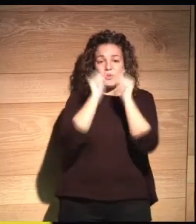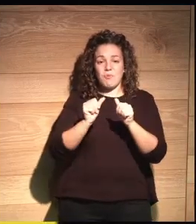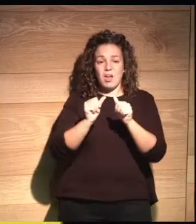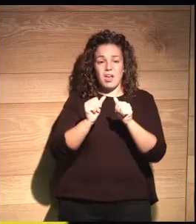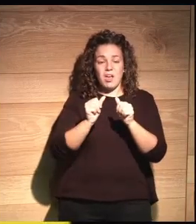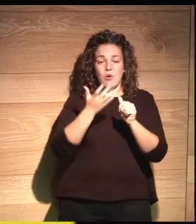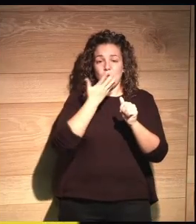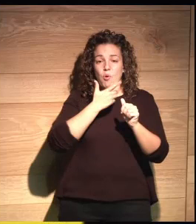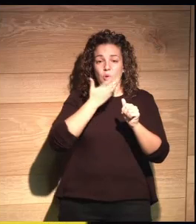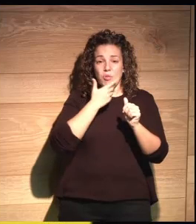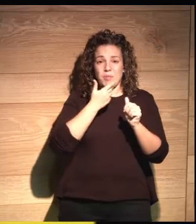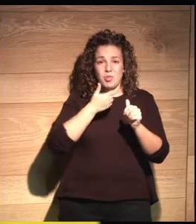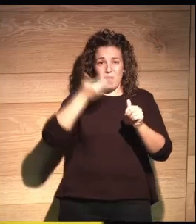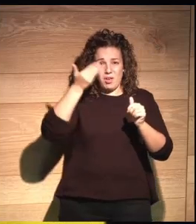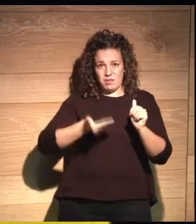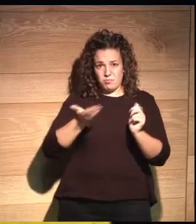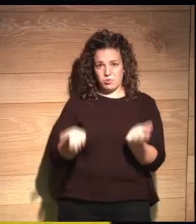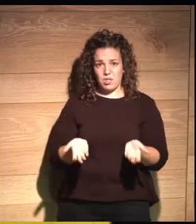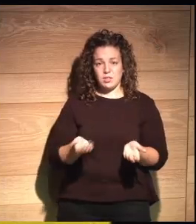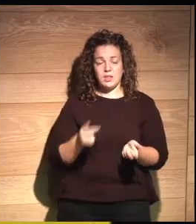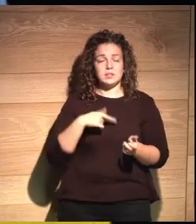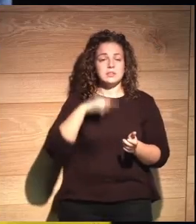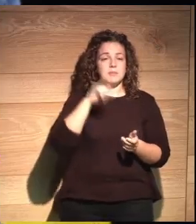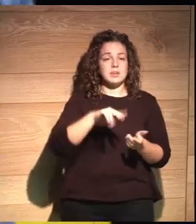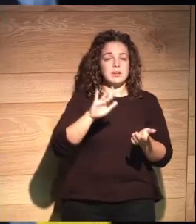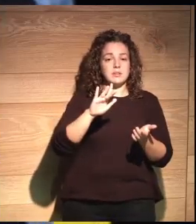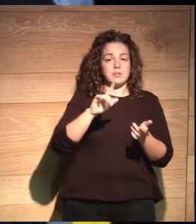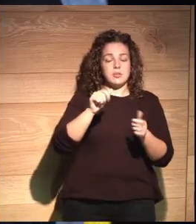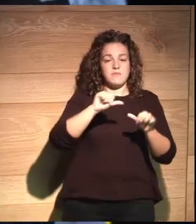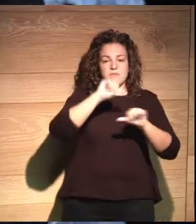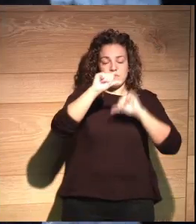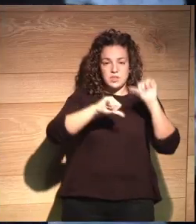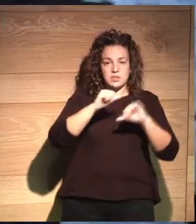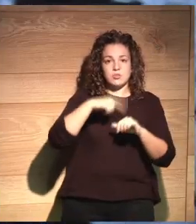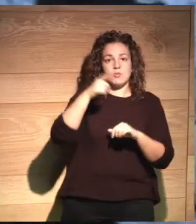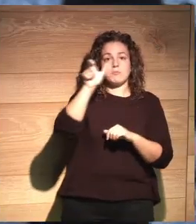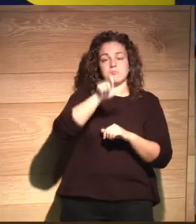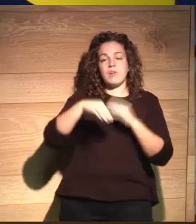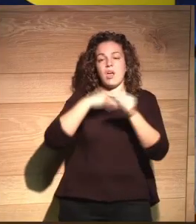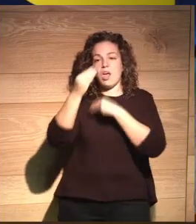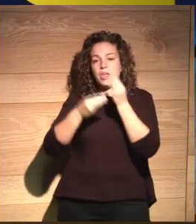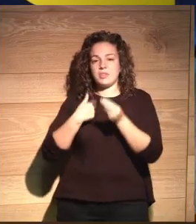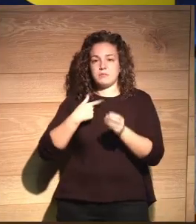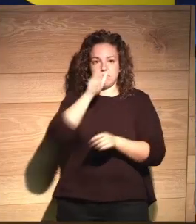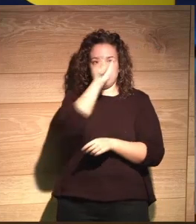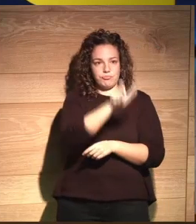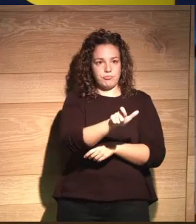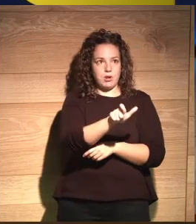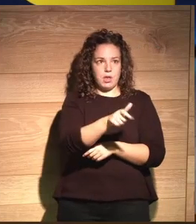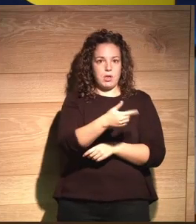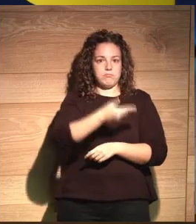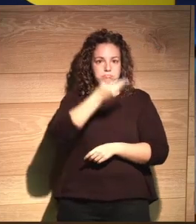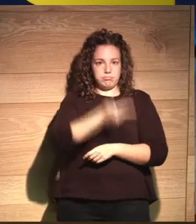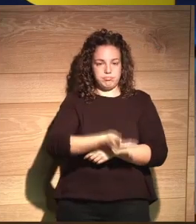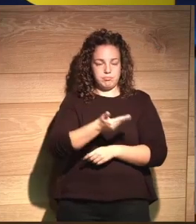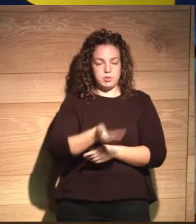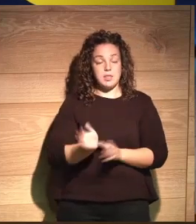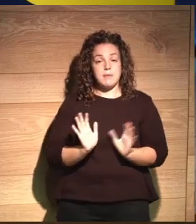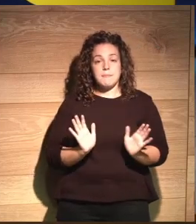conocimiento y los físicos que lo hacen son gente admirable pero